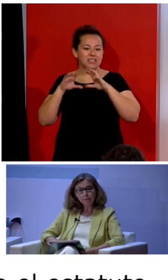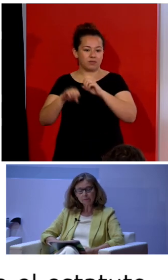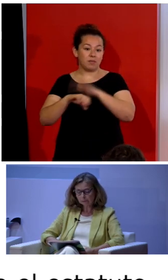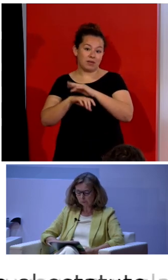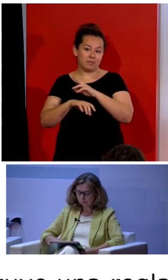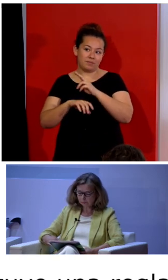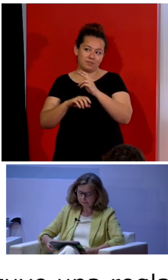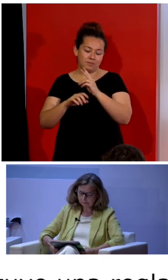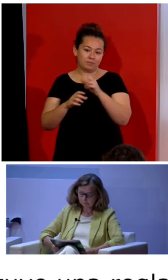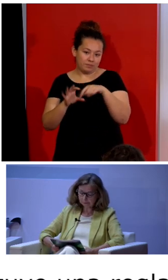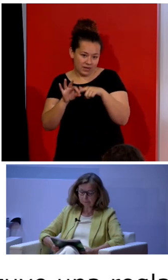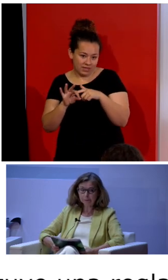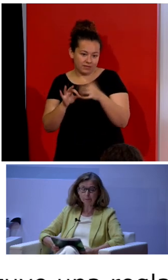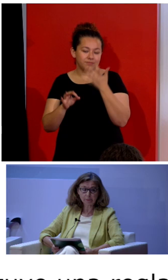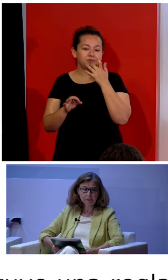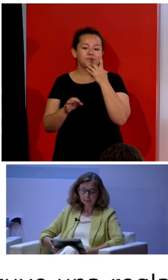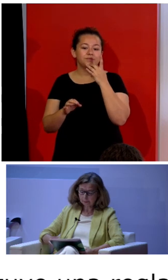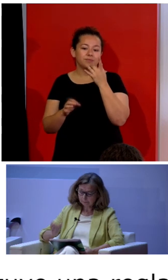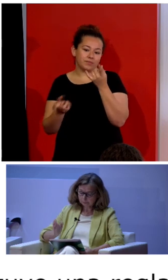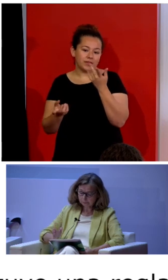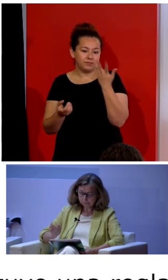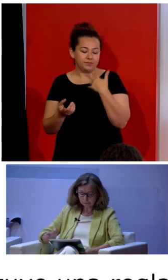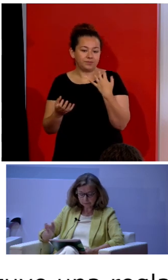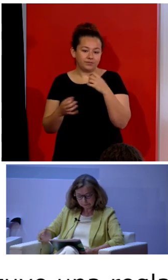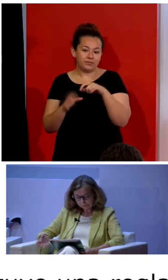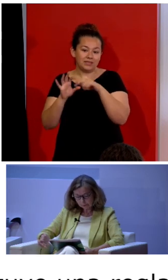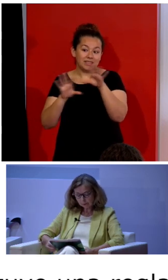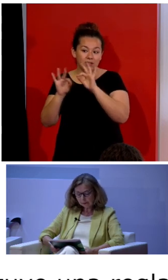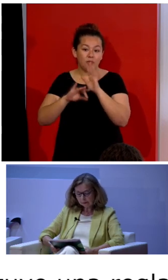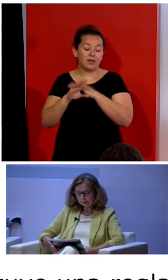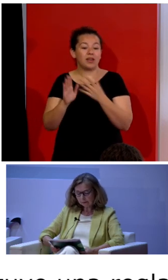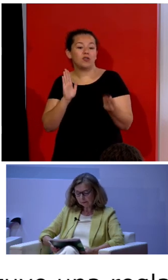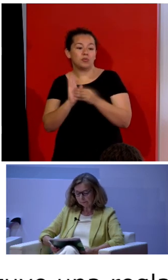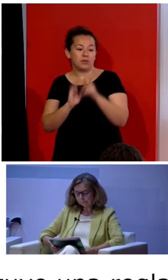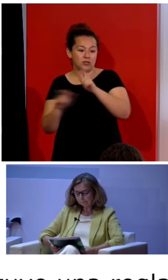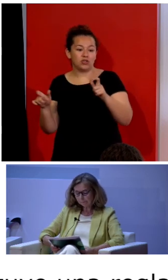plaza cuando la selección es para incorporar personal temporal interino,